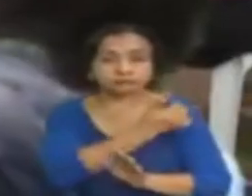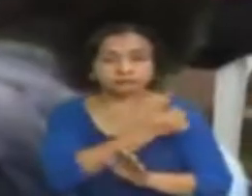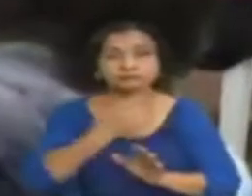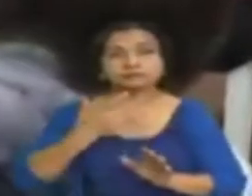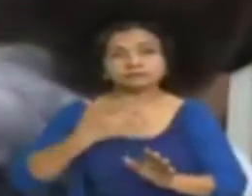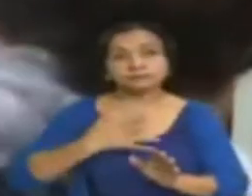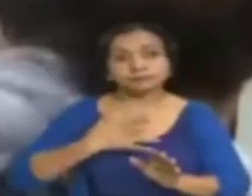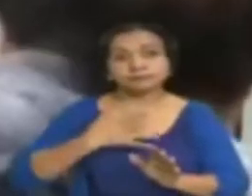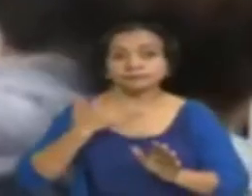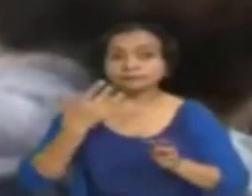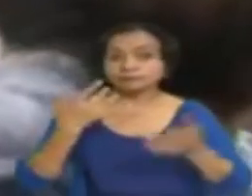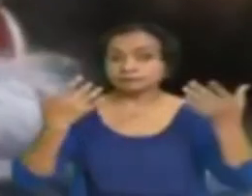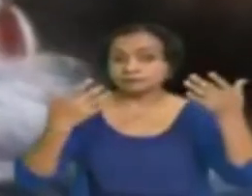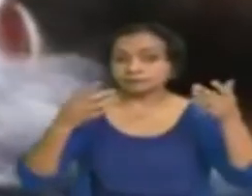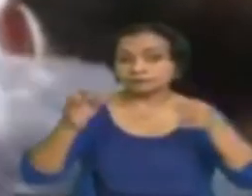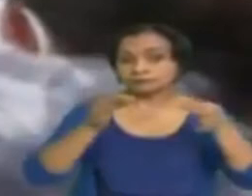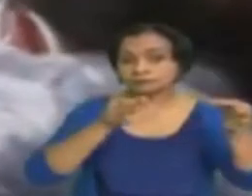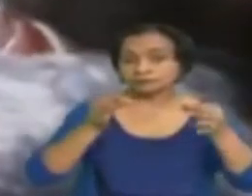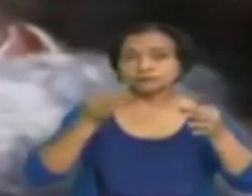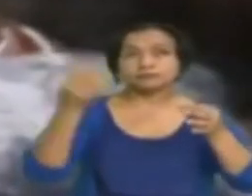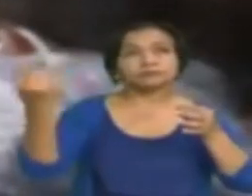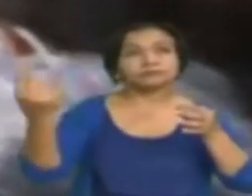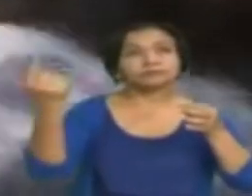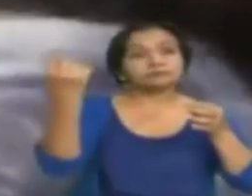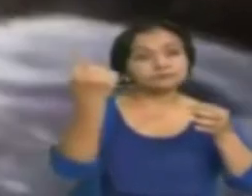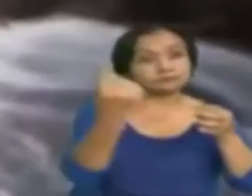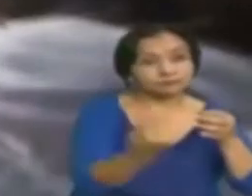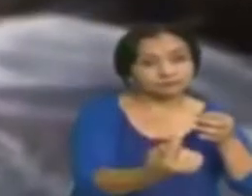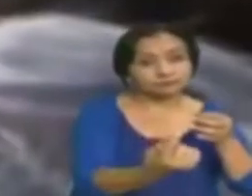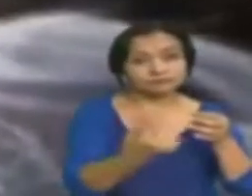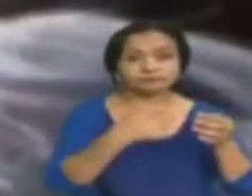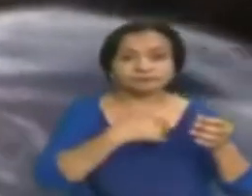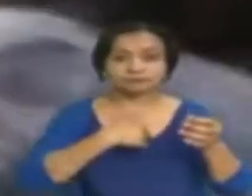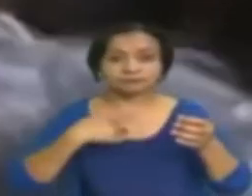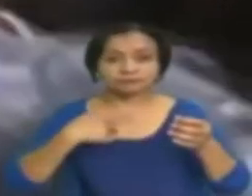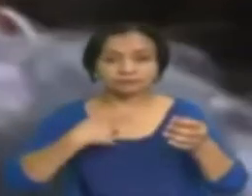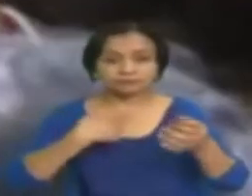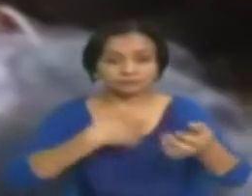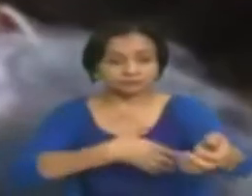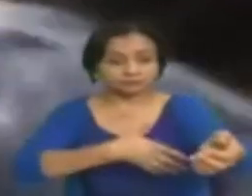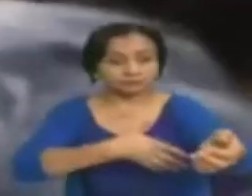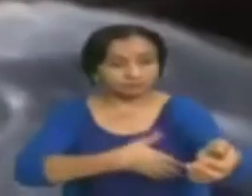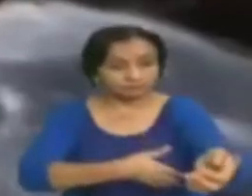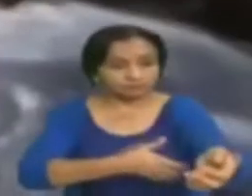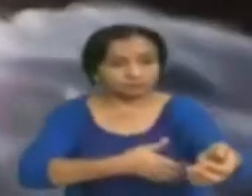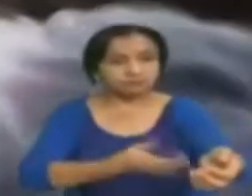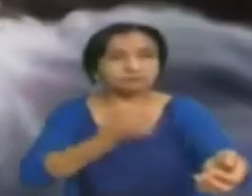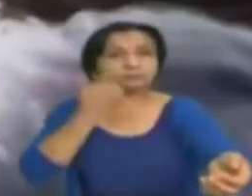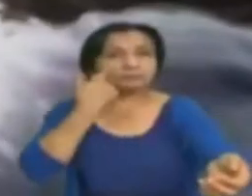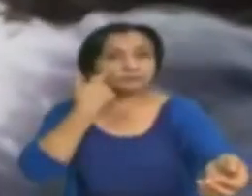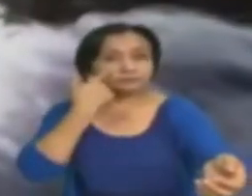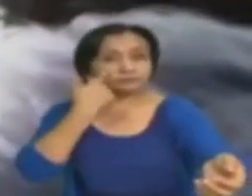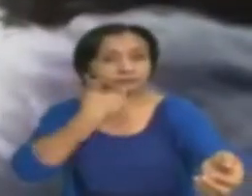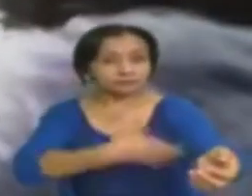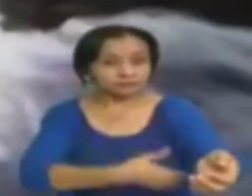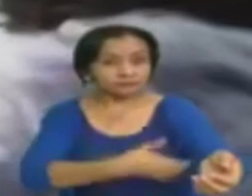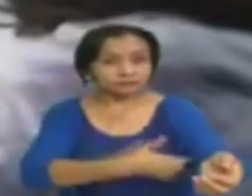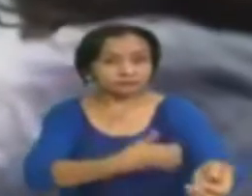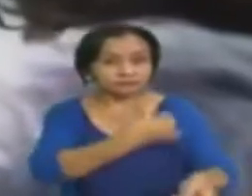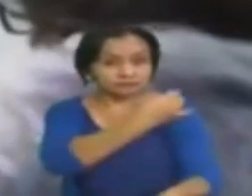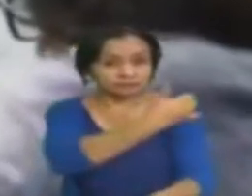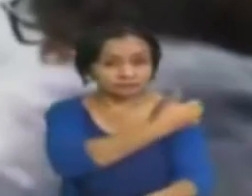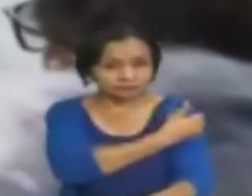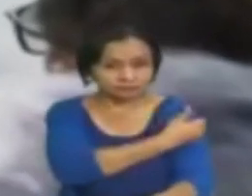decía, aquellas que han sido ya licenciadas por el mecanismo de emergencia de la OMS, funcionan para todas las variantes que